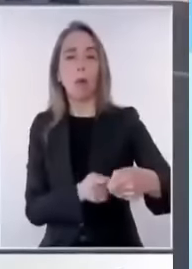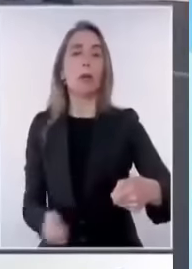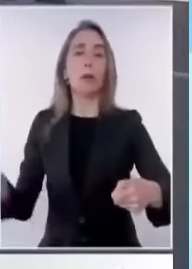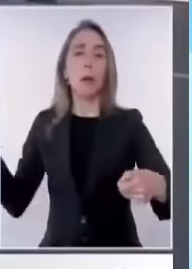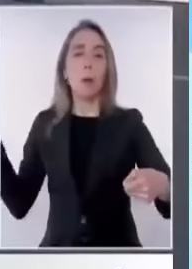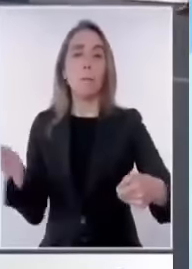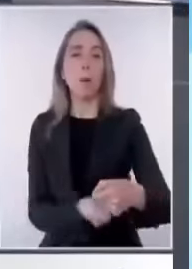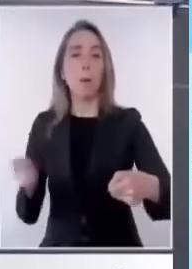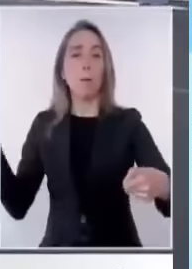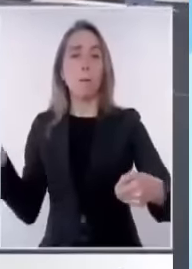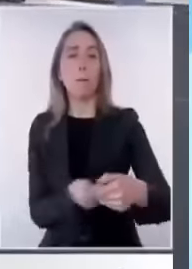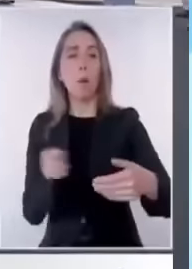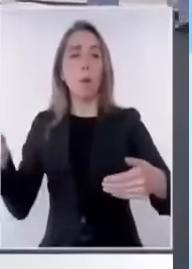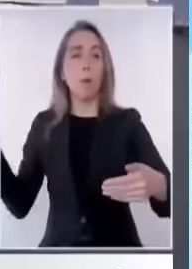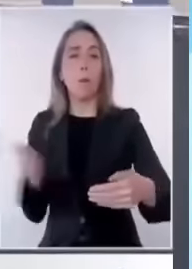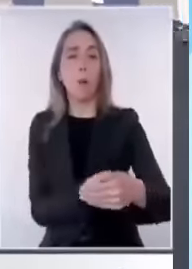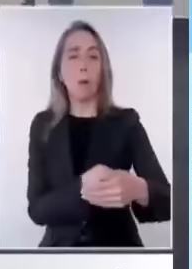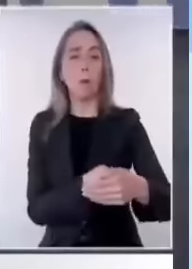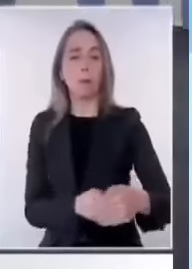conmemoración.